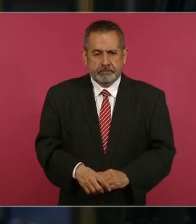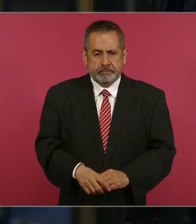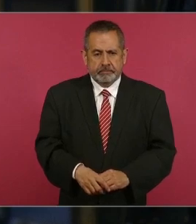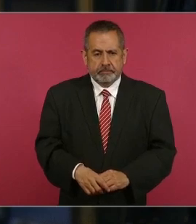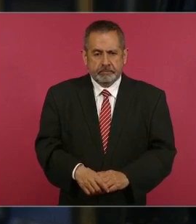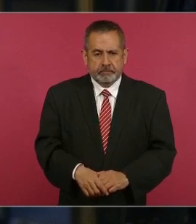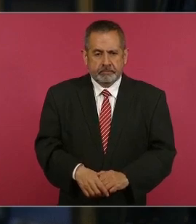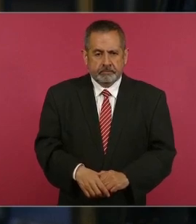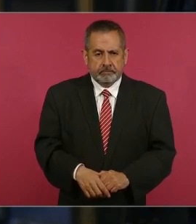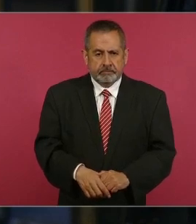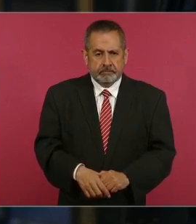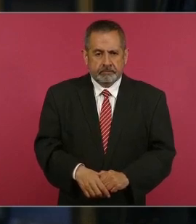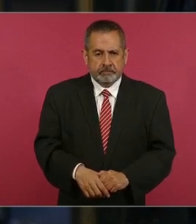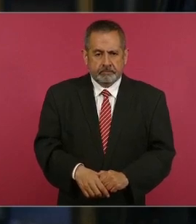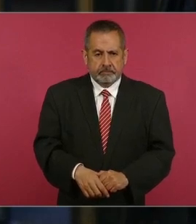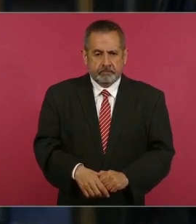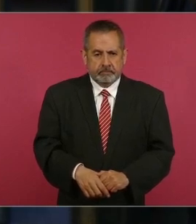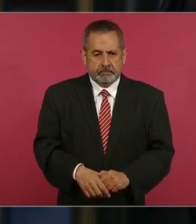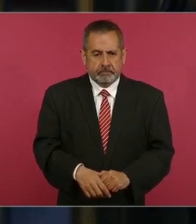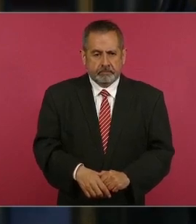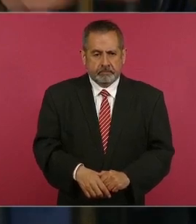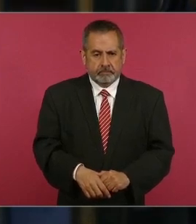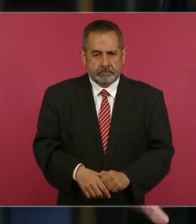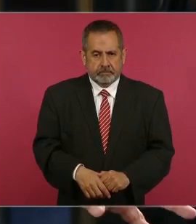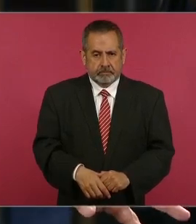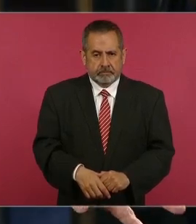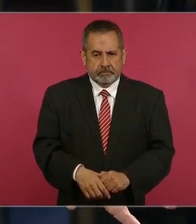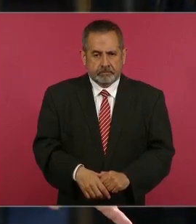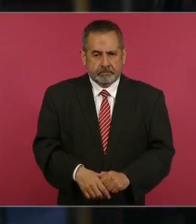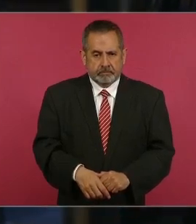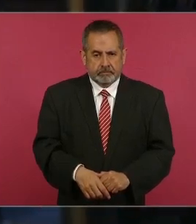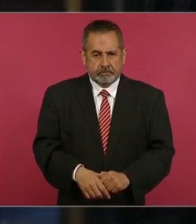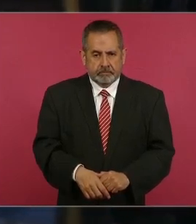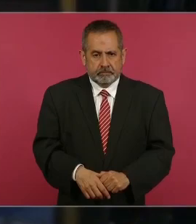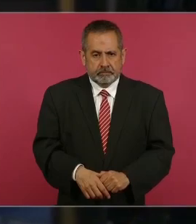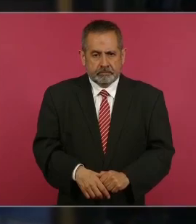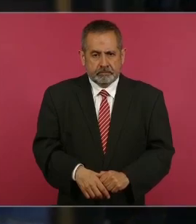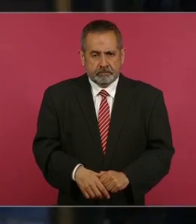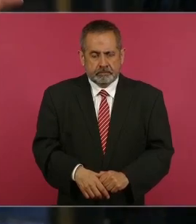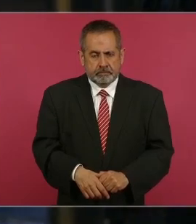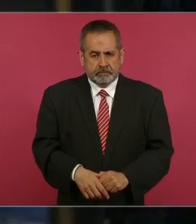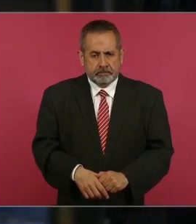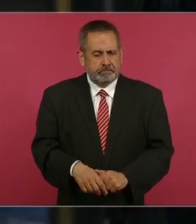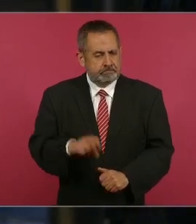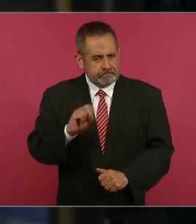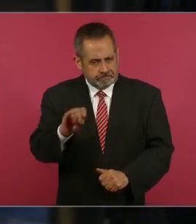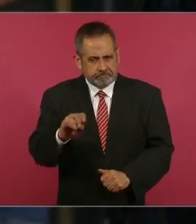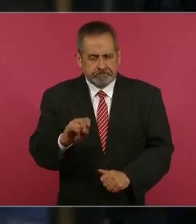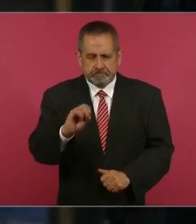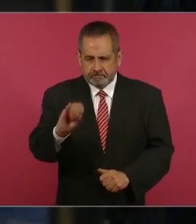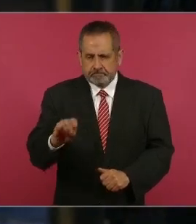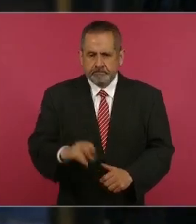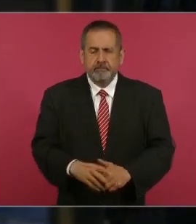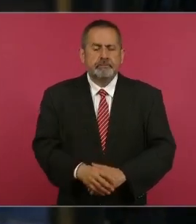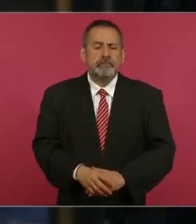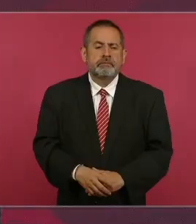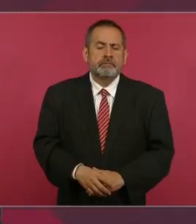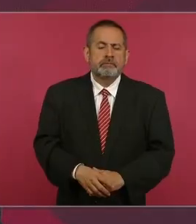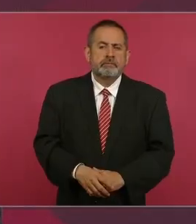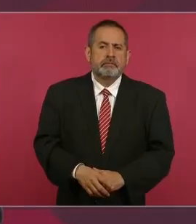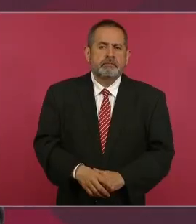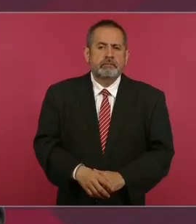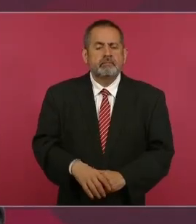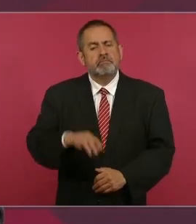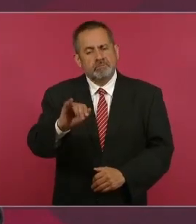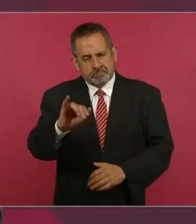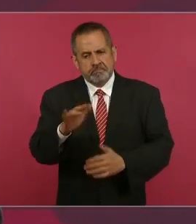del 100% de servicio. Y las comunicaciones, porque esto viene junto con las comunicaciones. Sí. Sí. ¿Para cuándo se había restablecido todo esto, presidente?